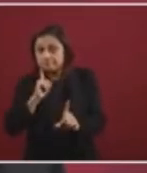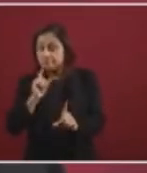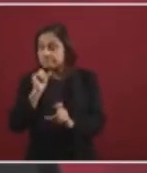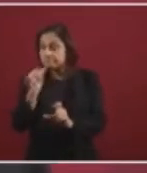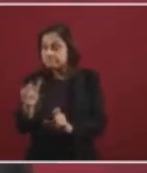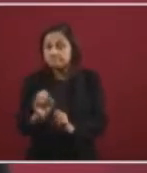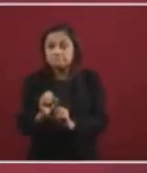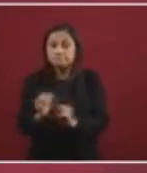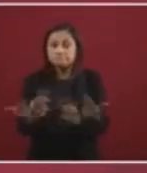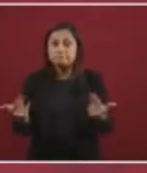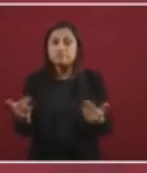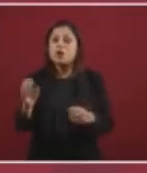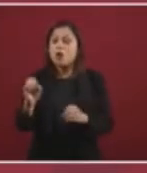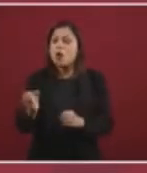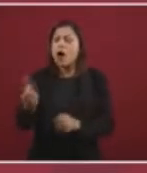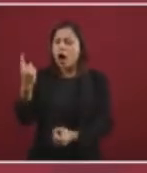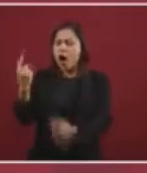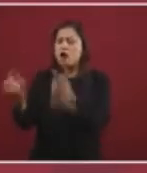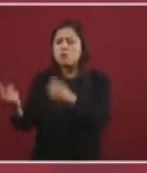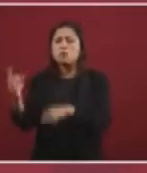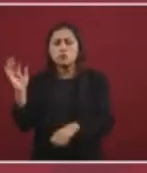o muy pocos la defendieron.